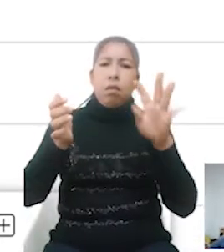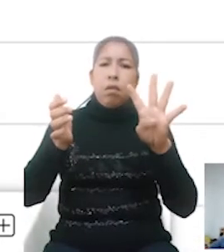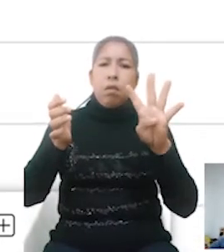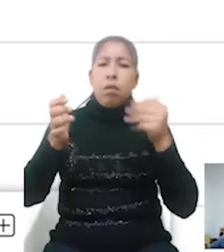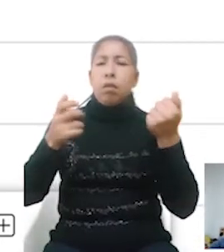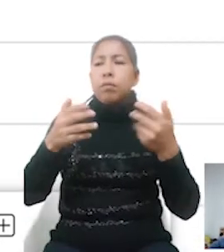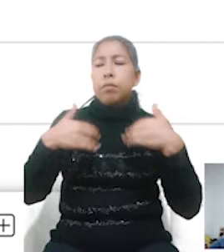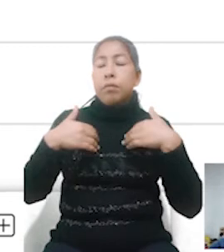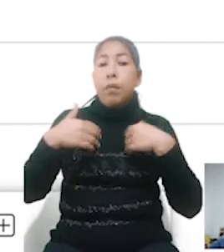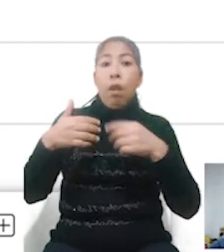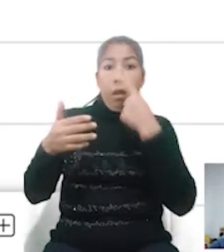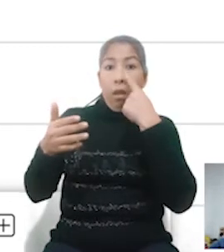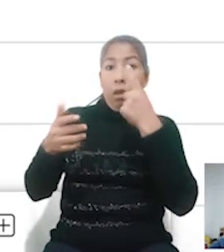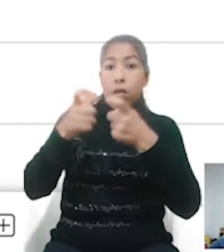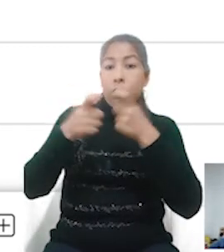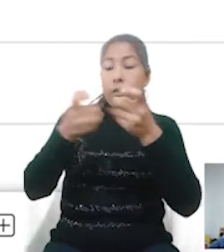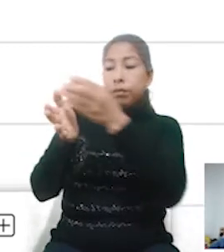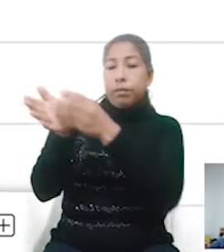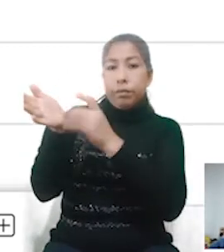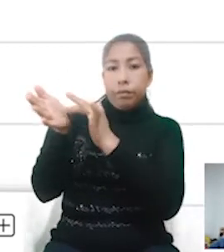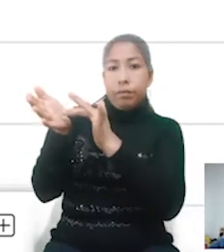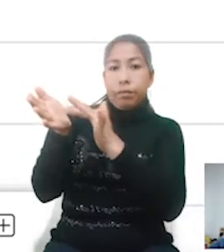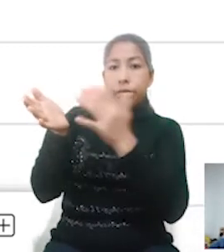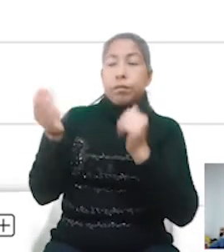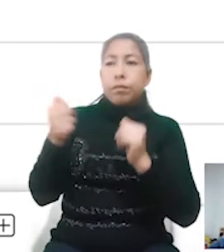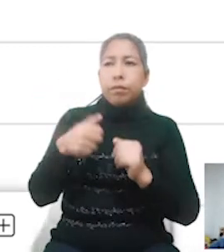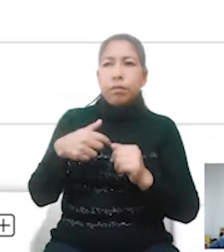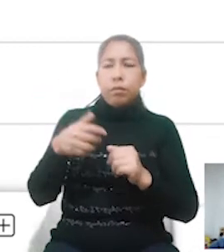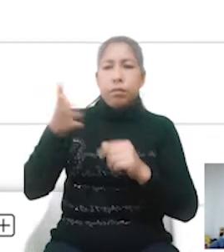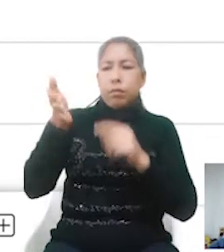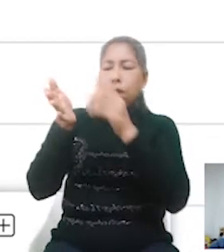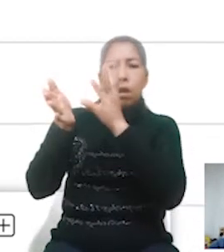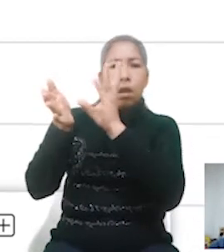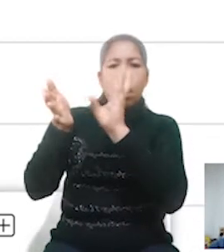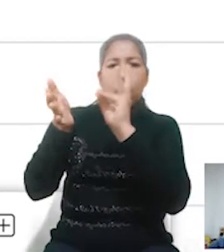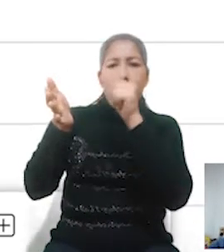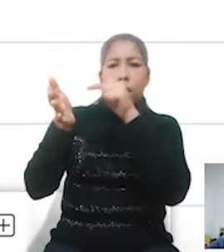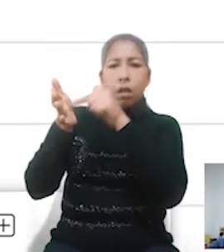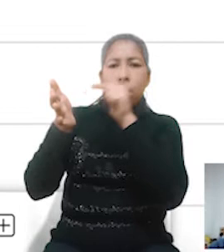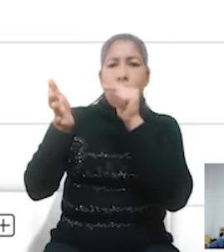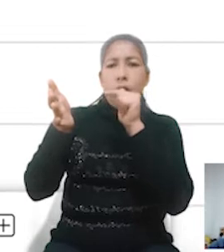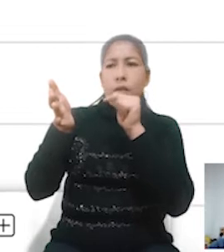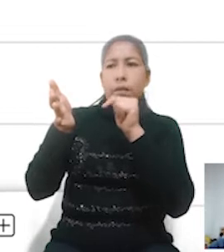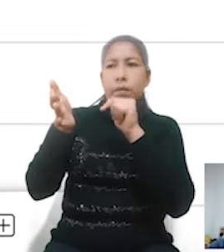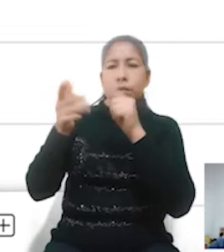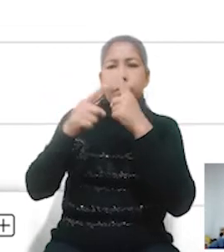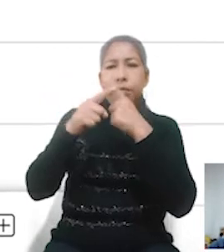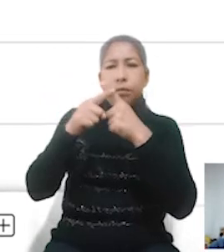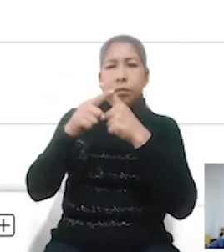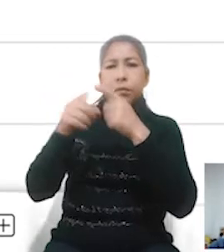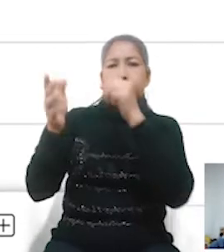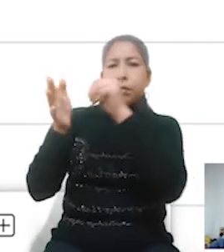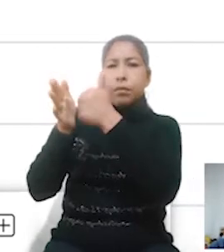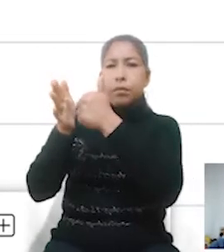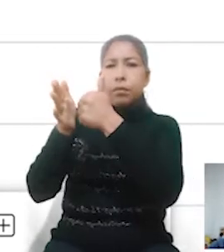Tenemos acá con la calculadora que podemos verificar 6 por pi sextos, que sería el número